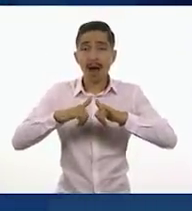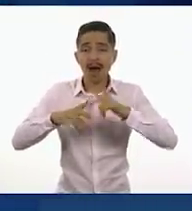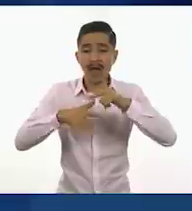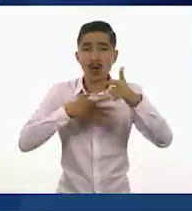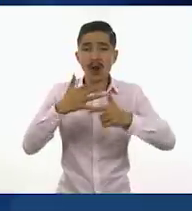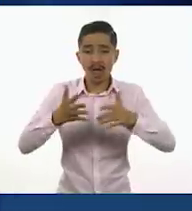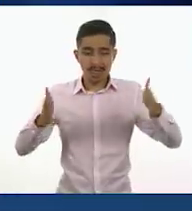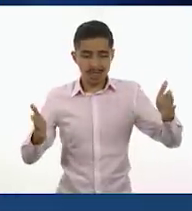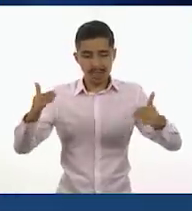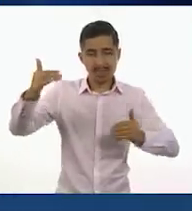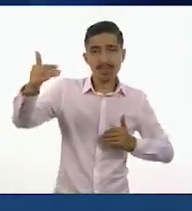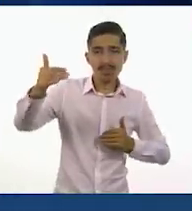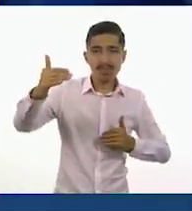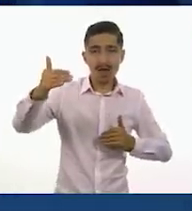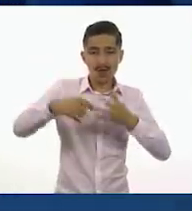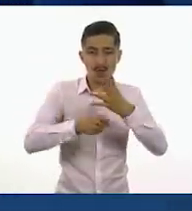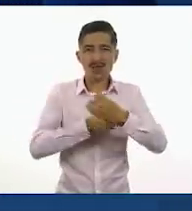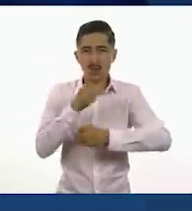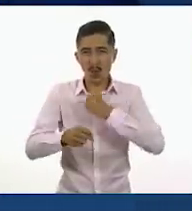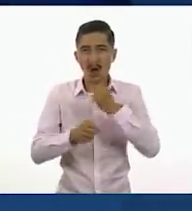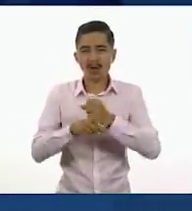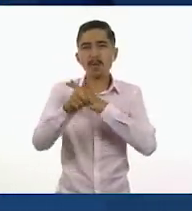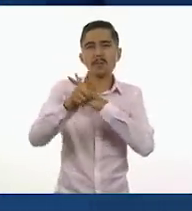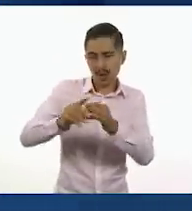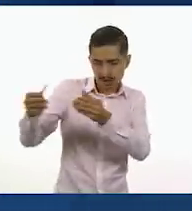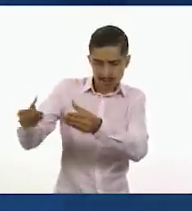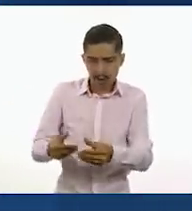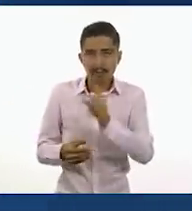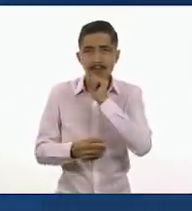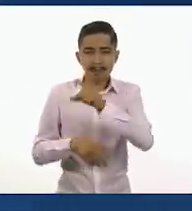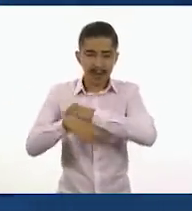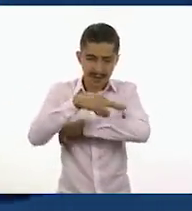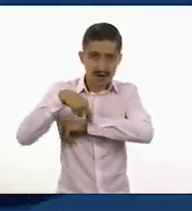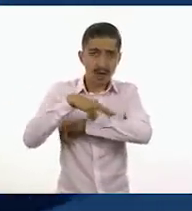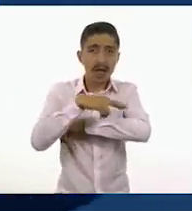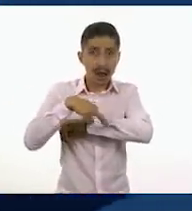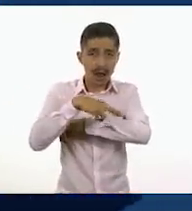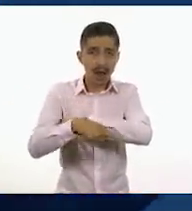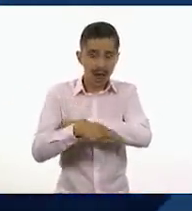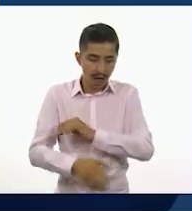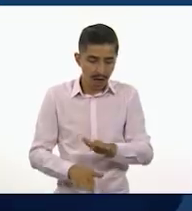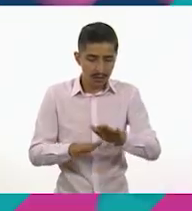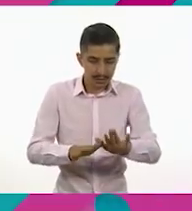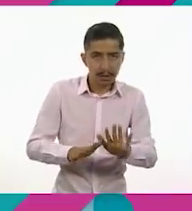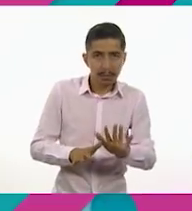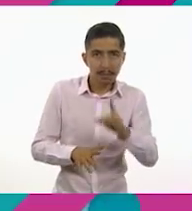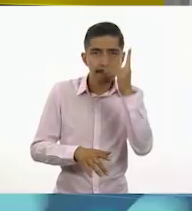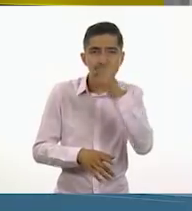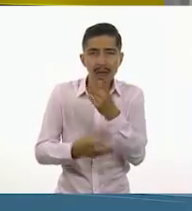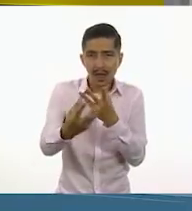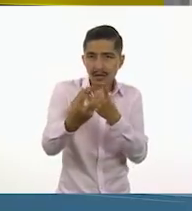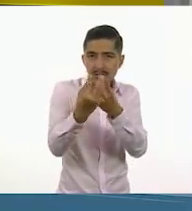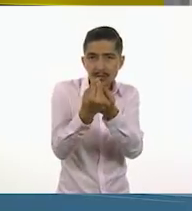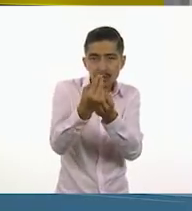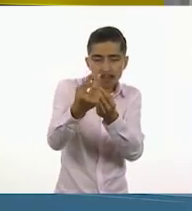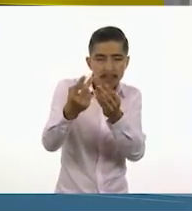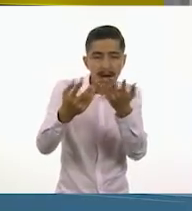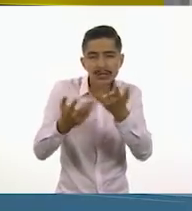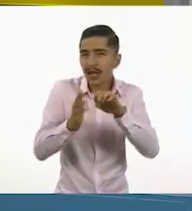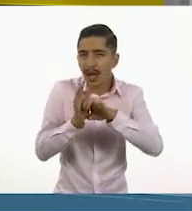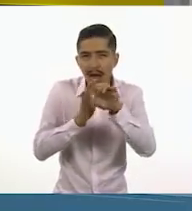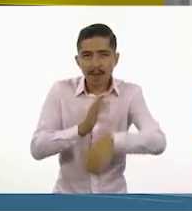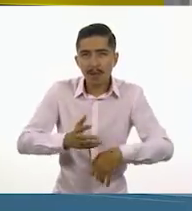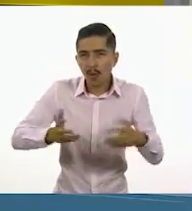sería muy bueno que fueran por él y por una regla para que nos acompañen haciendo la realización de un